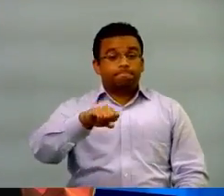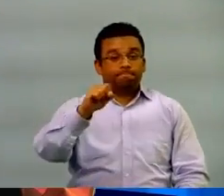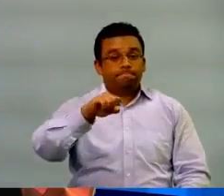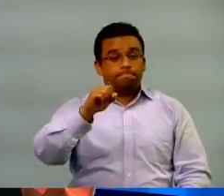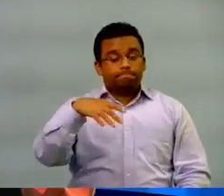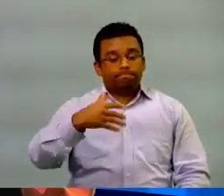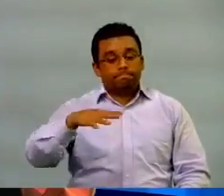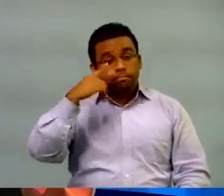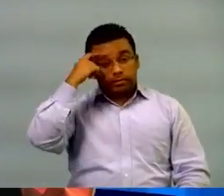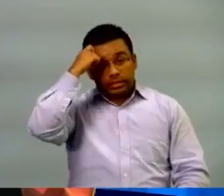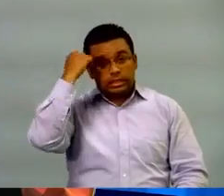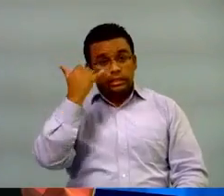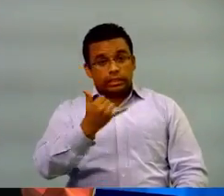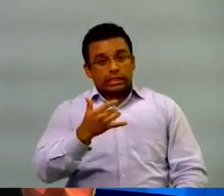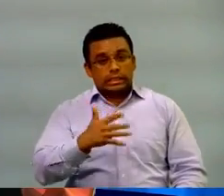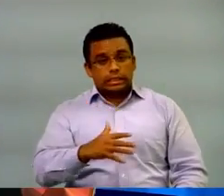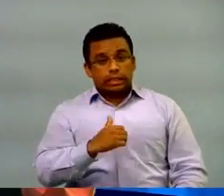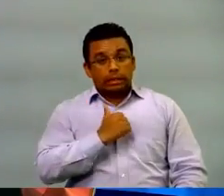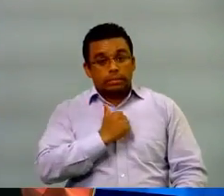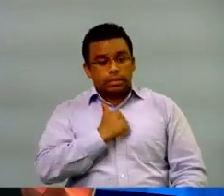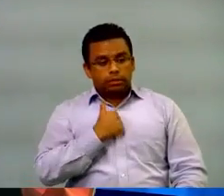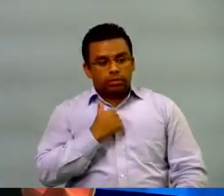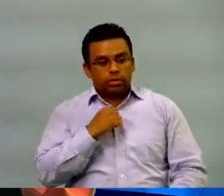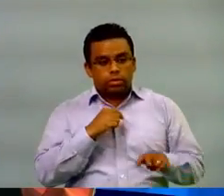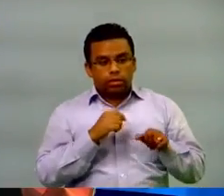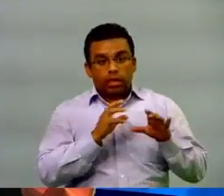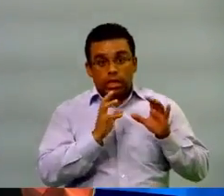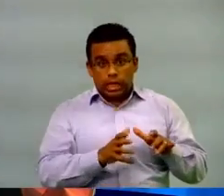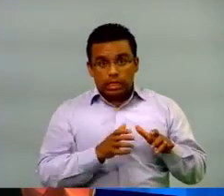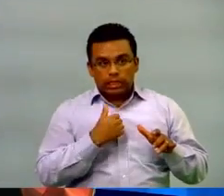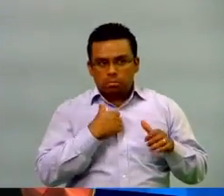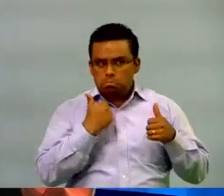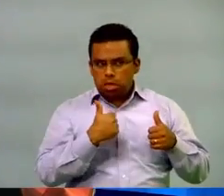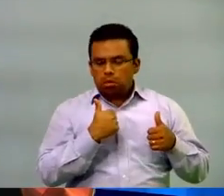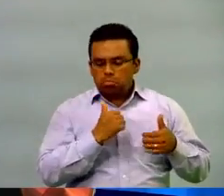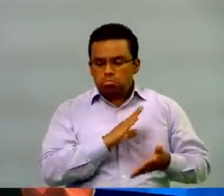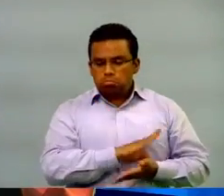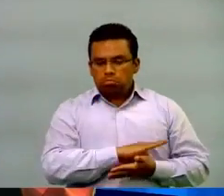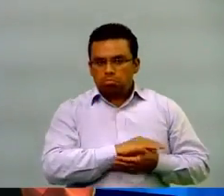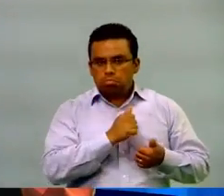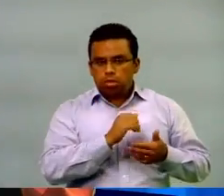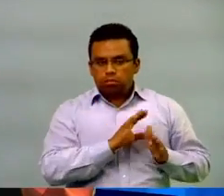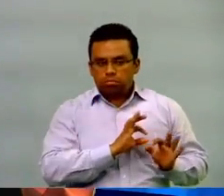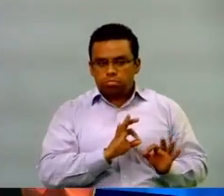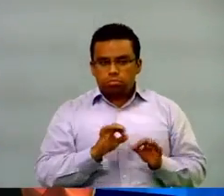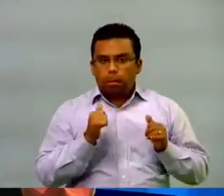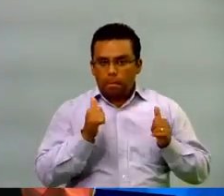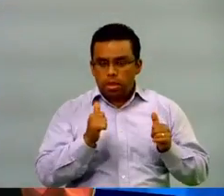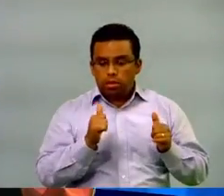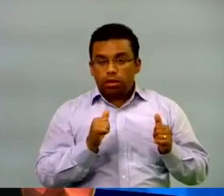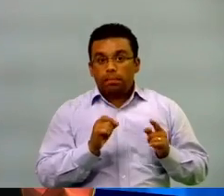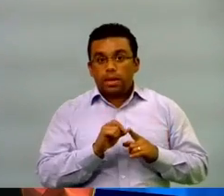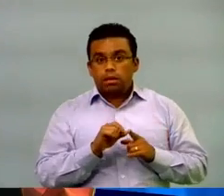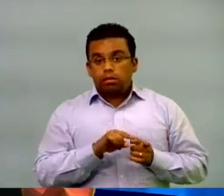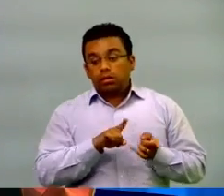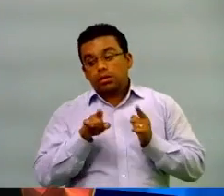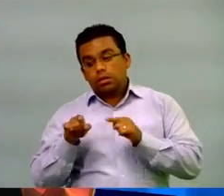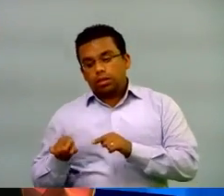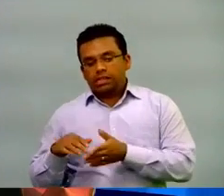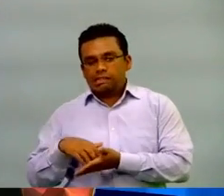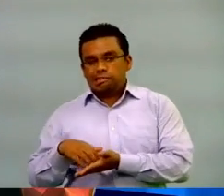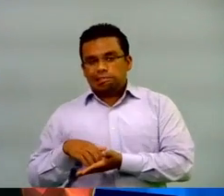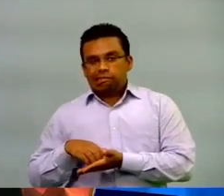que sea tan atractiva para fortalecer las que ya tenemos bien, como también acoger al niño y animarlo al joven a que se